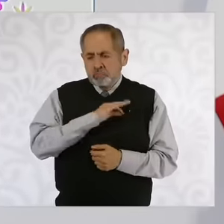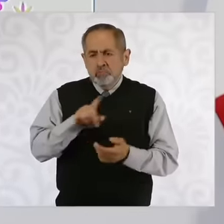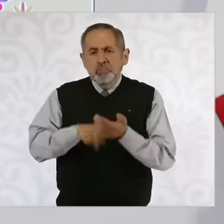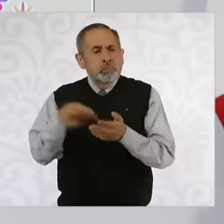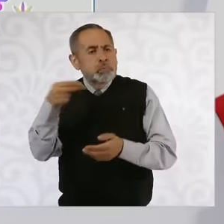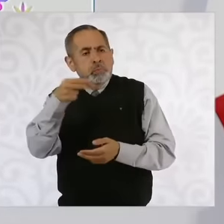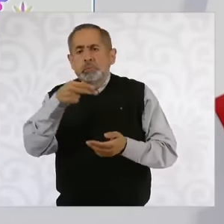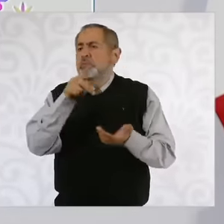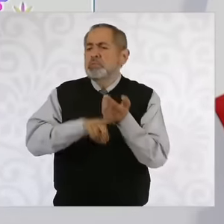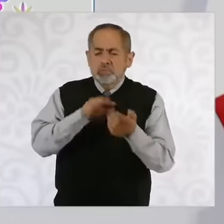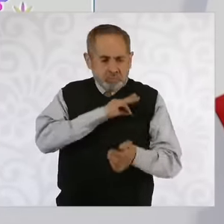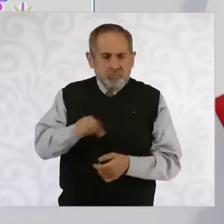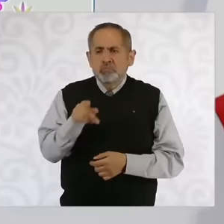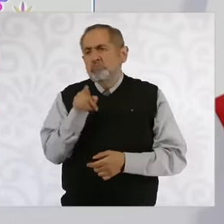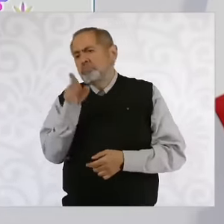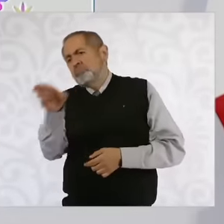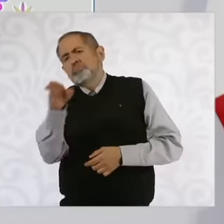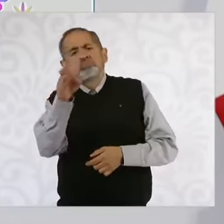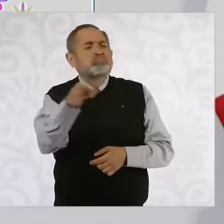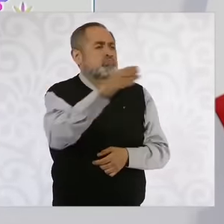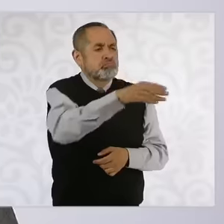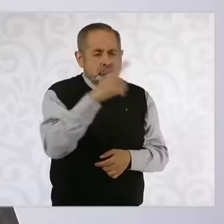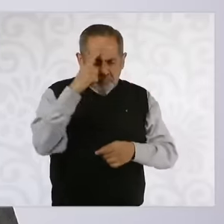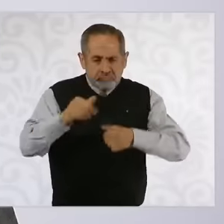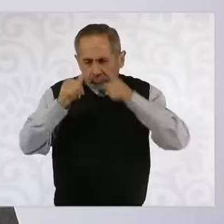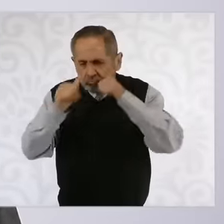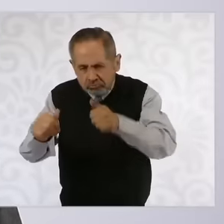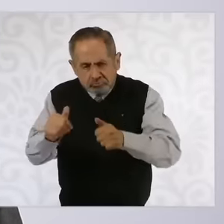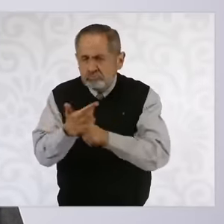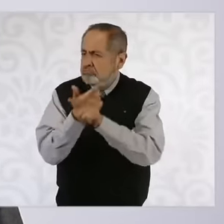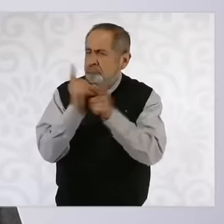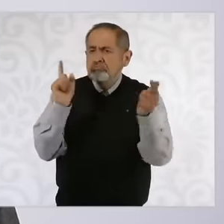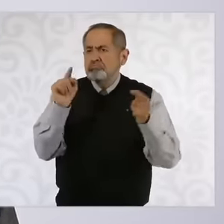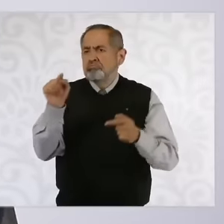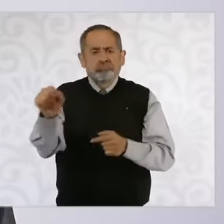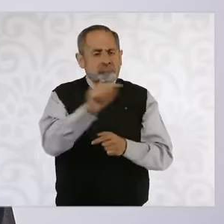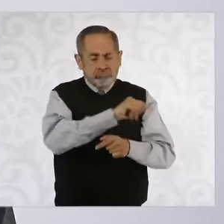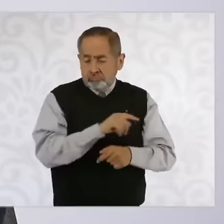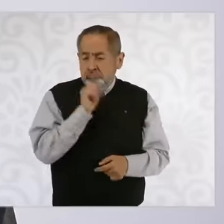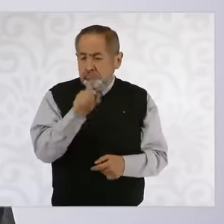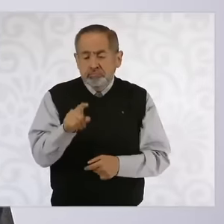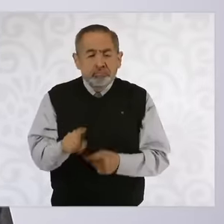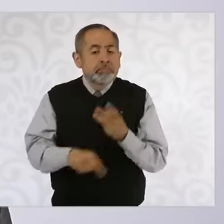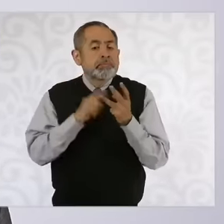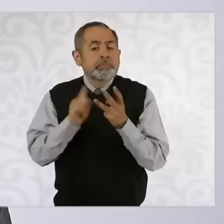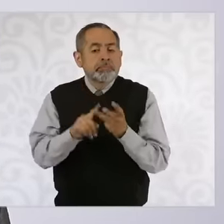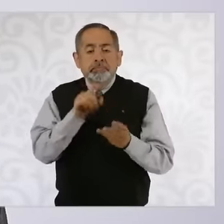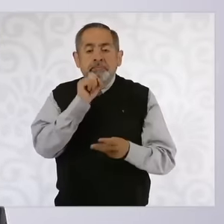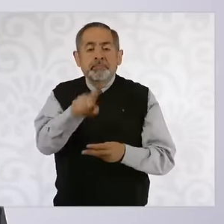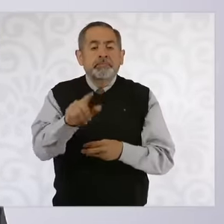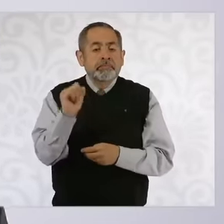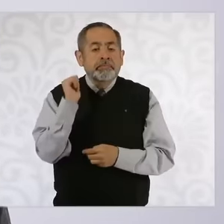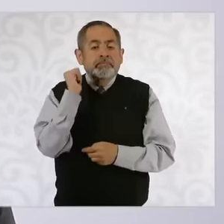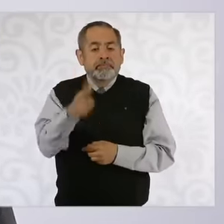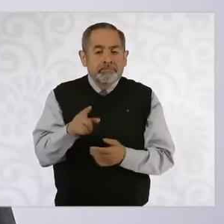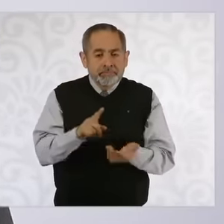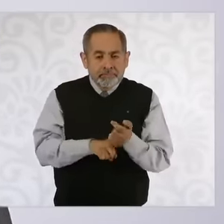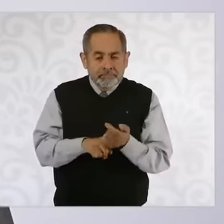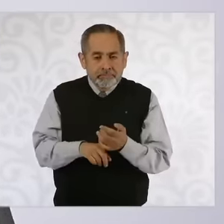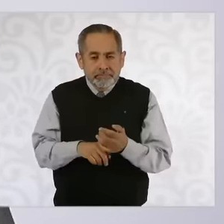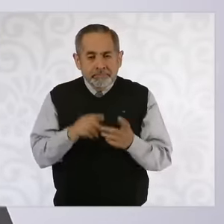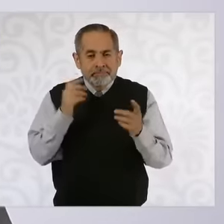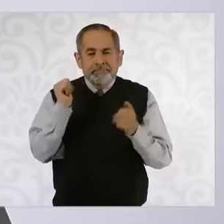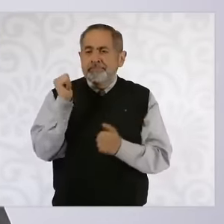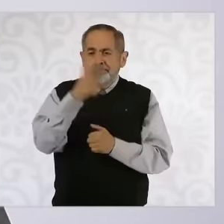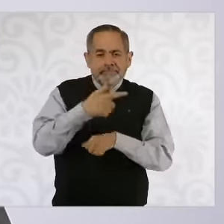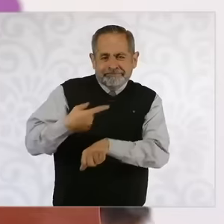un servicio para su atención. También puede acudir cuando tenga una complicación